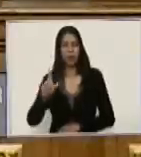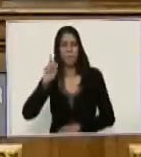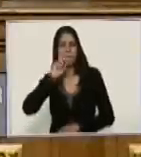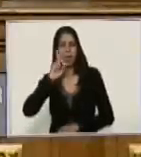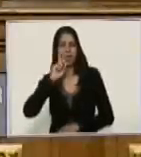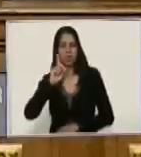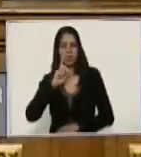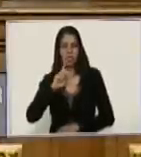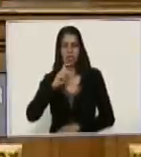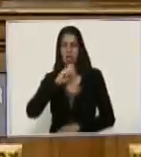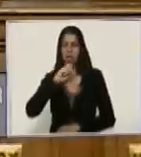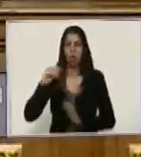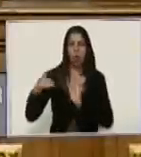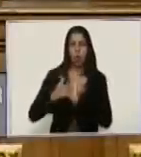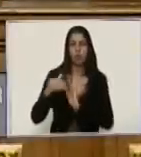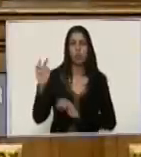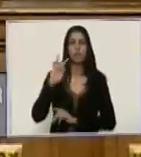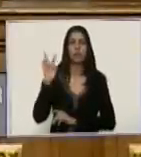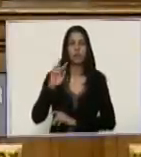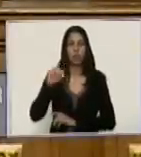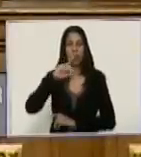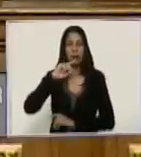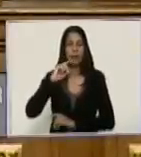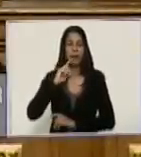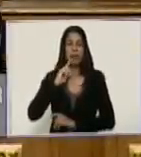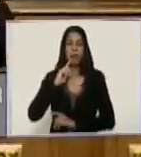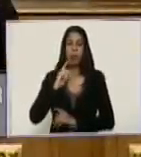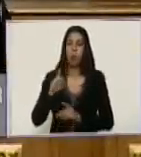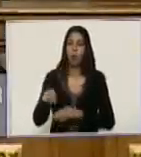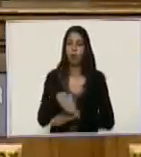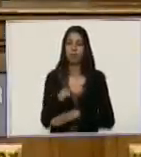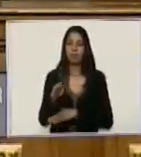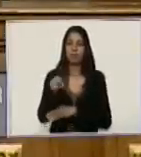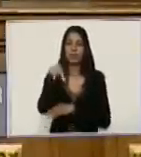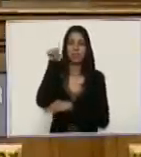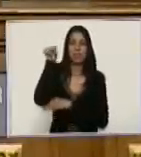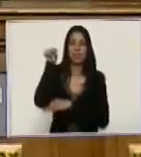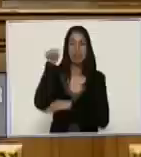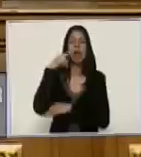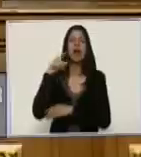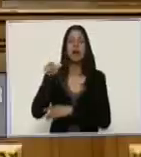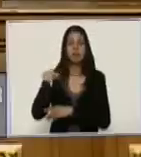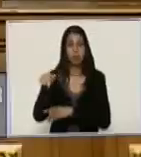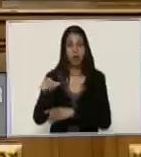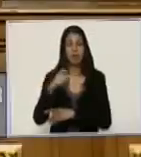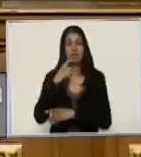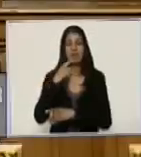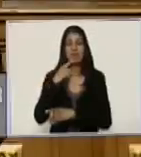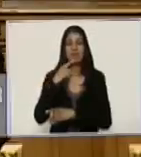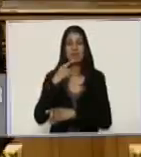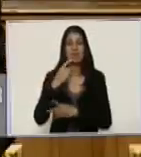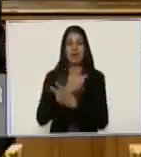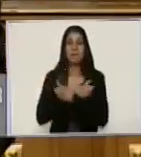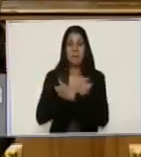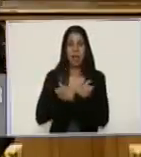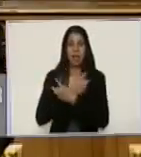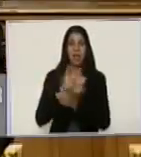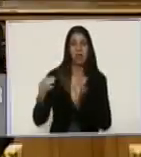en contra de Venezuela. Pero también, como Mario Silva me comentó, él parece una